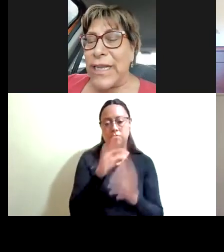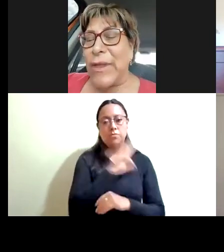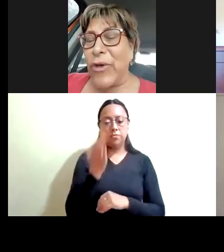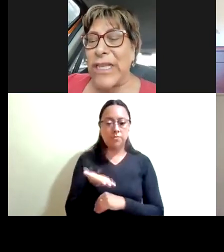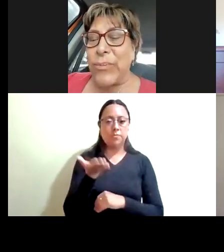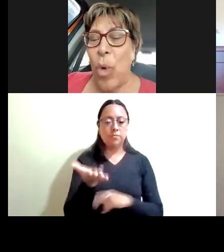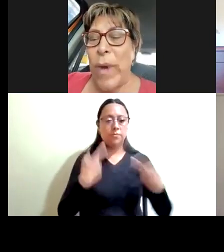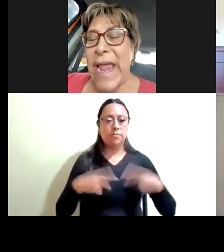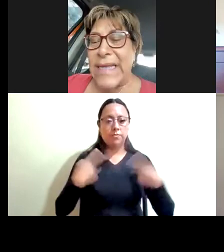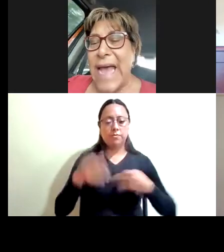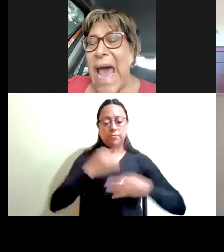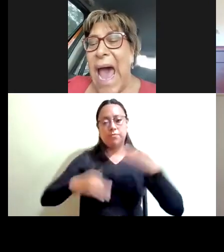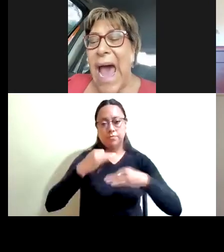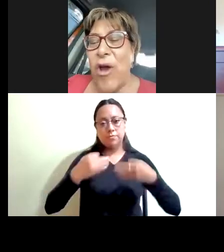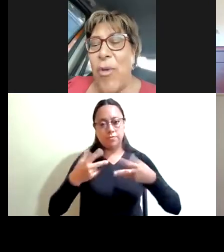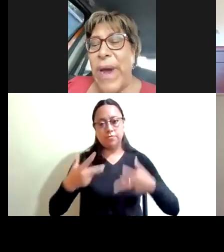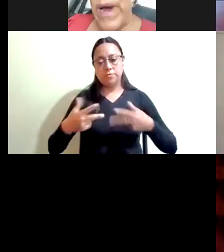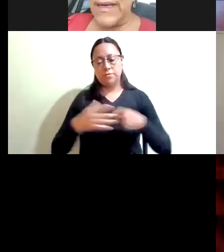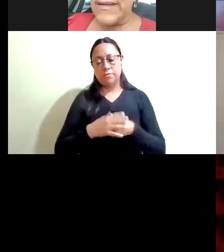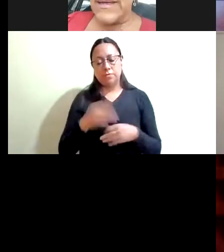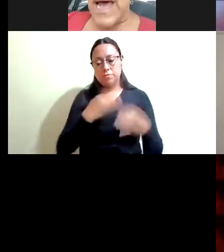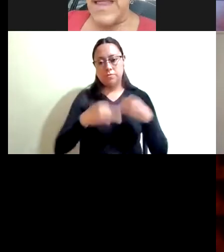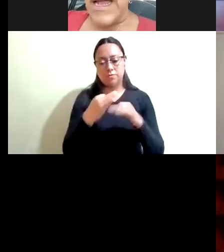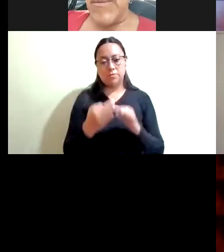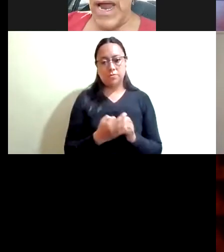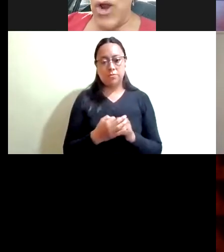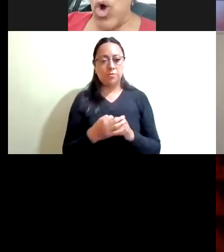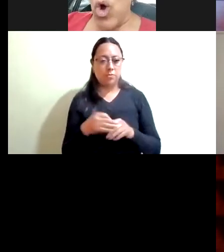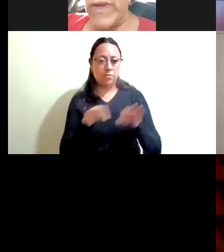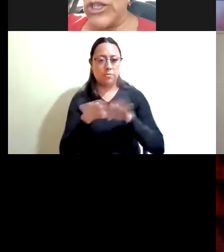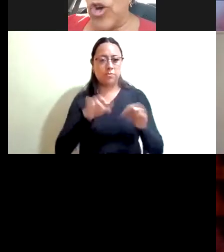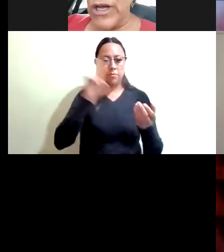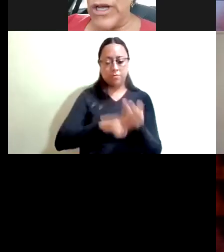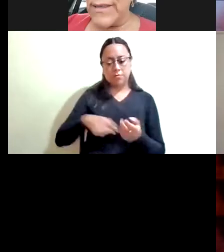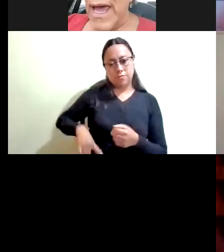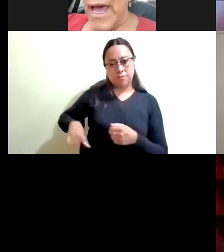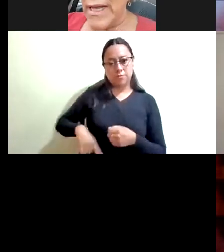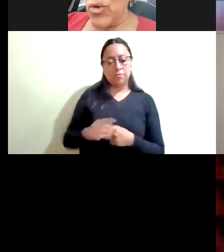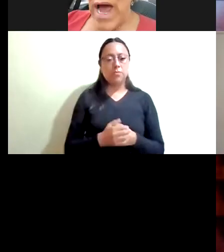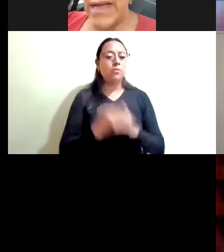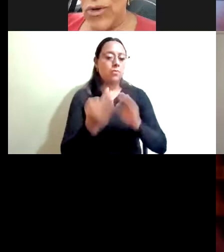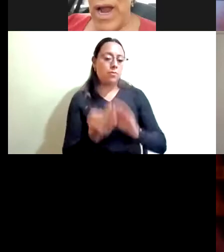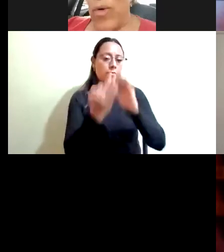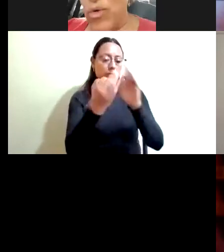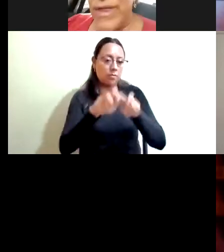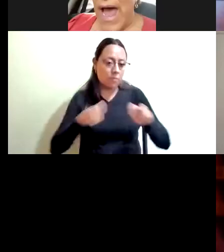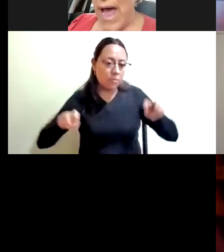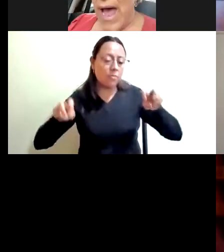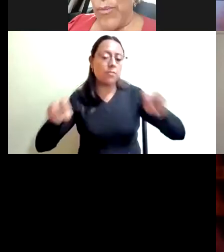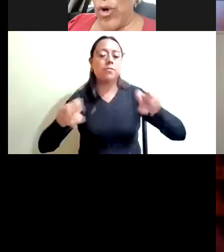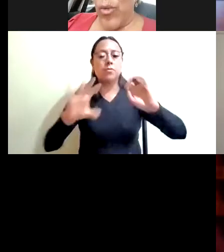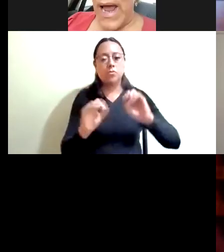personas servidoras públicas a comparecencias ante el Pleno o comisiones. En su caso, la